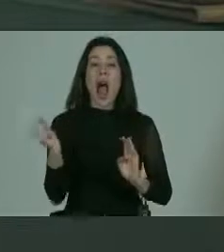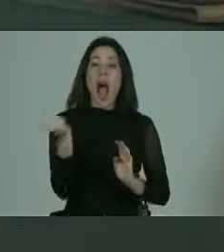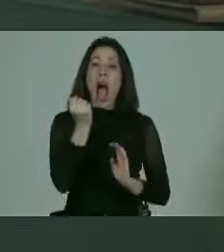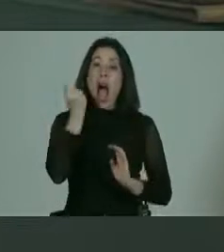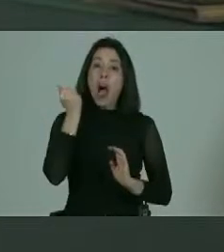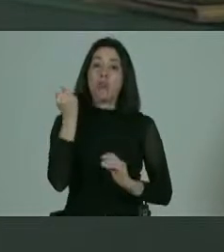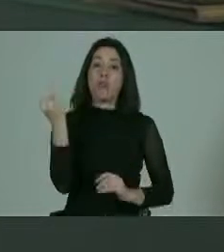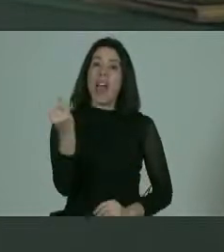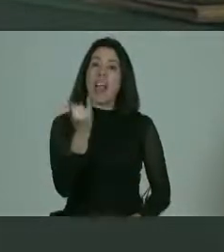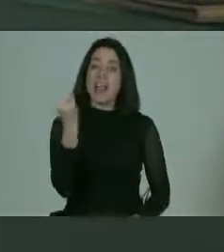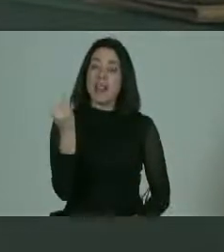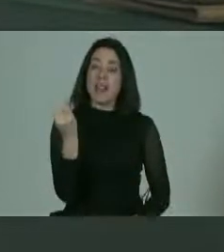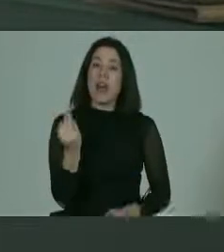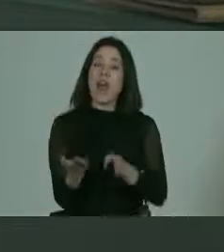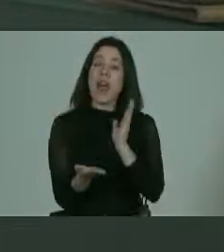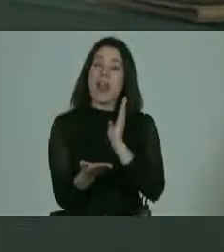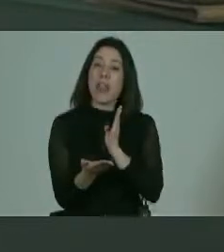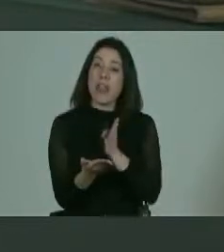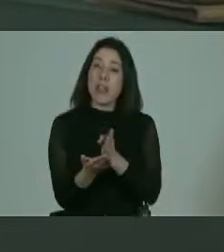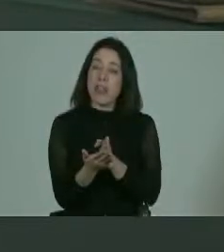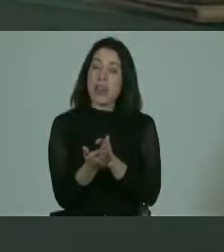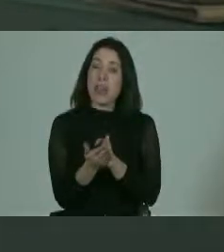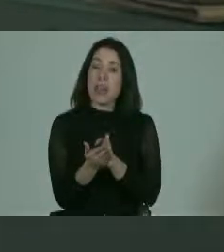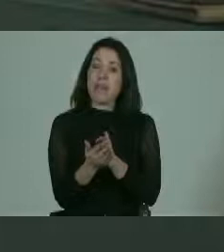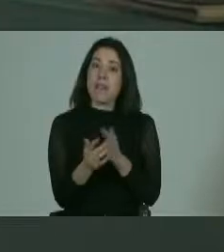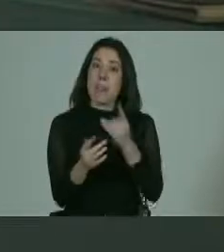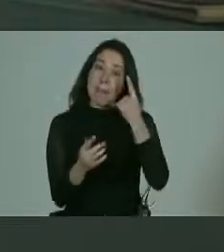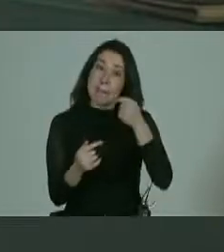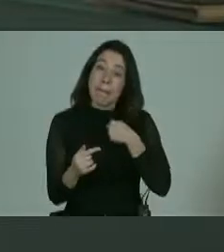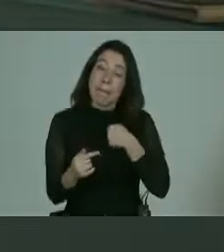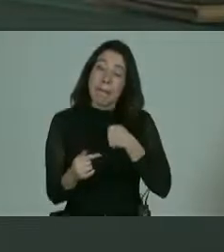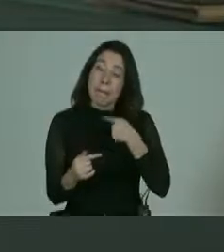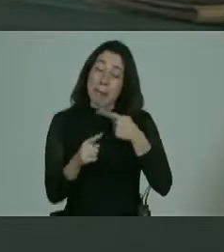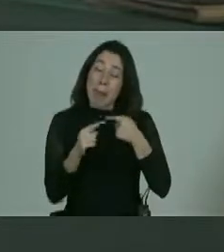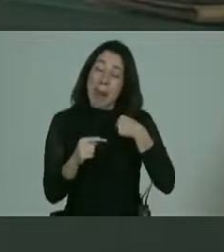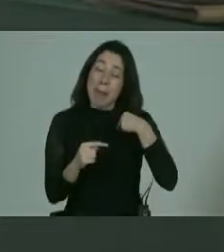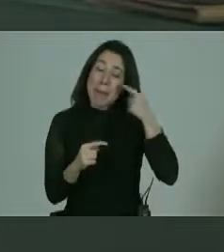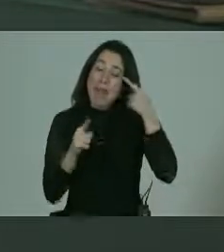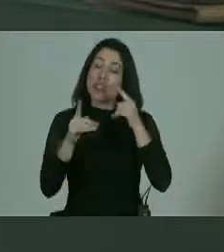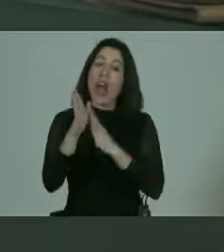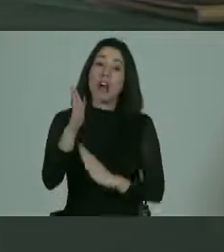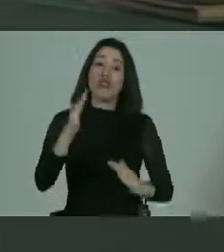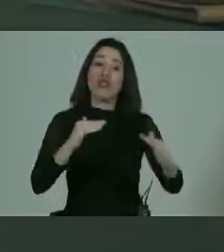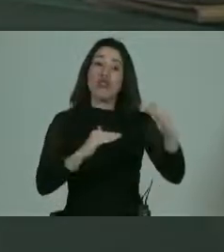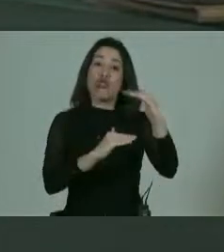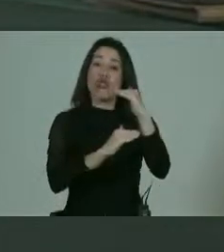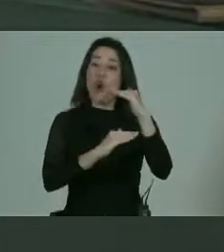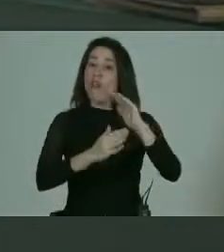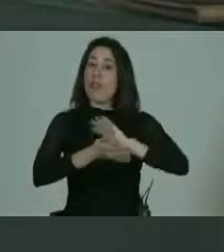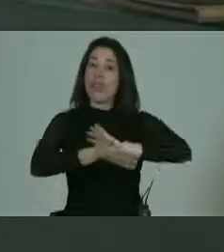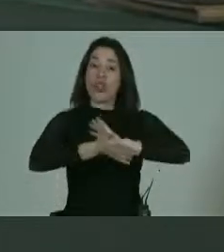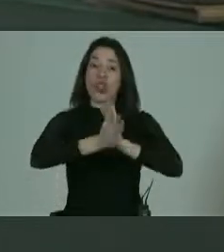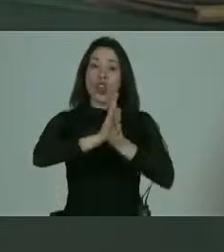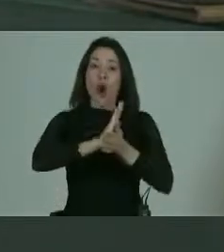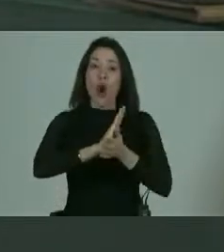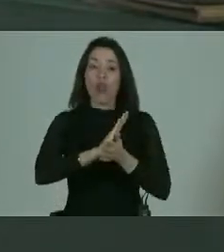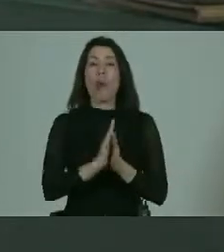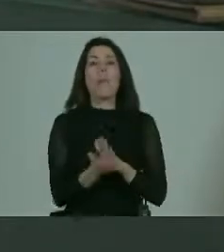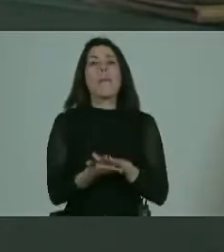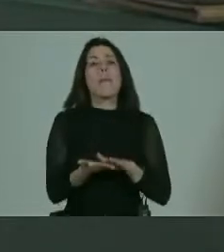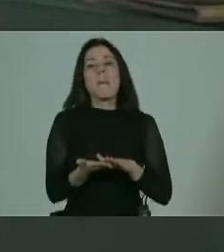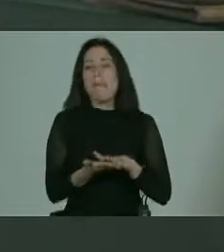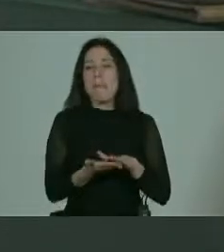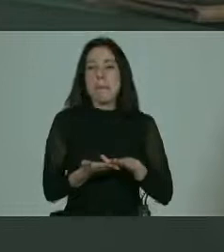individual tiene que ir por mí para mi perdón por encima de todo por ejemplo